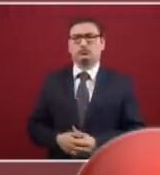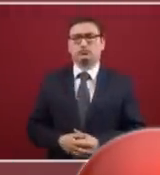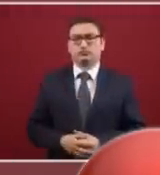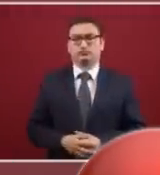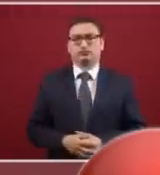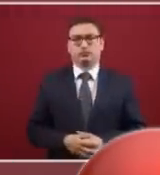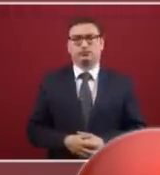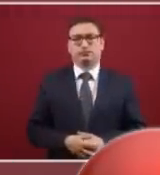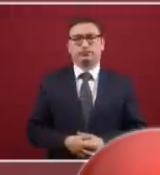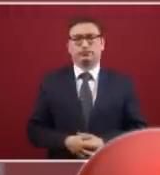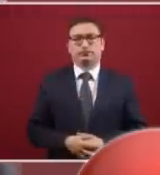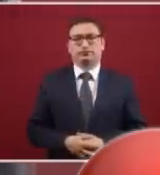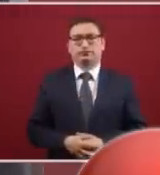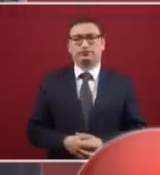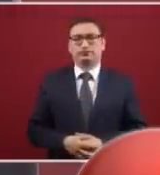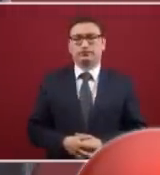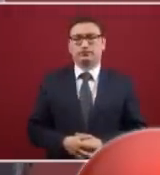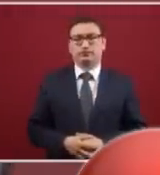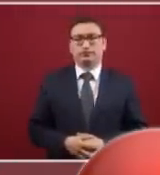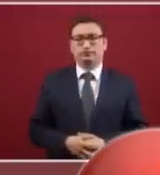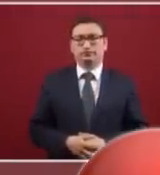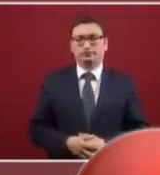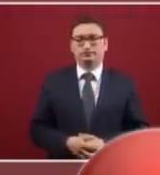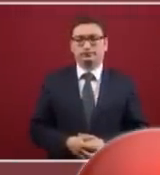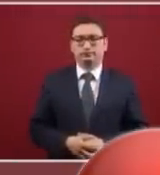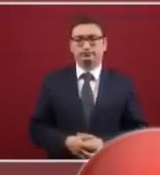a que